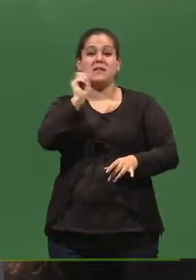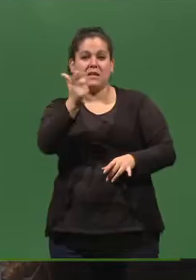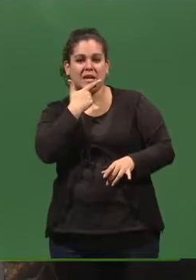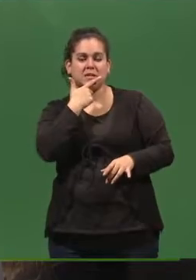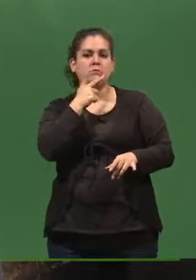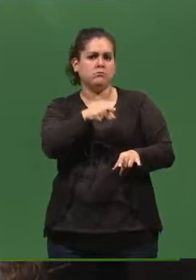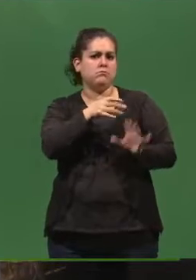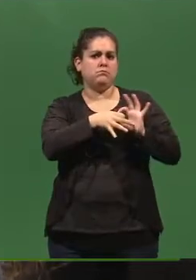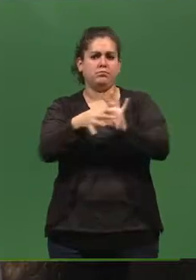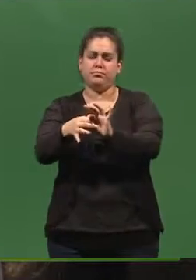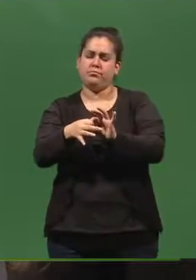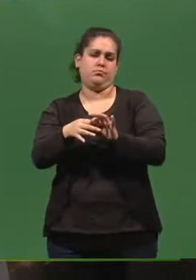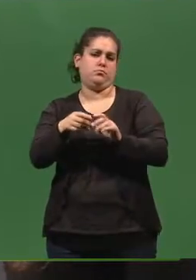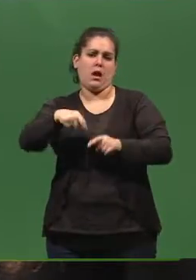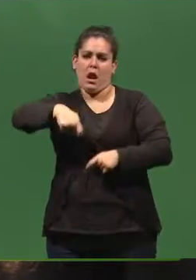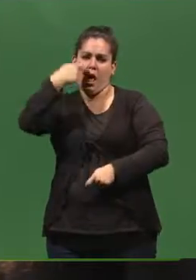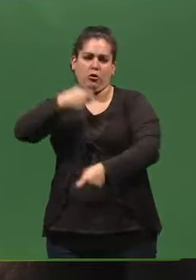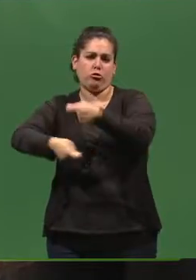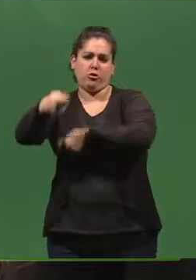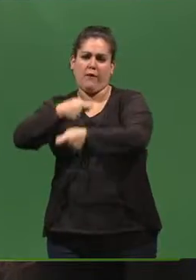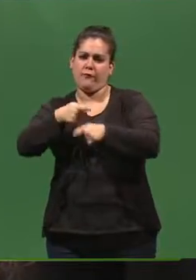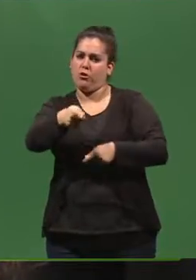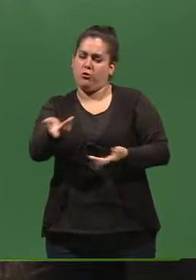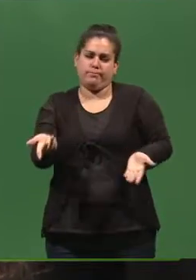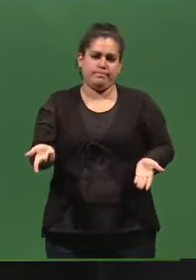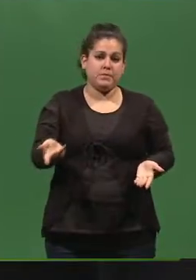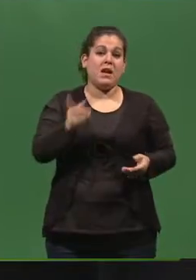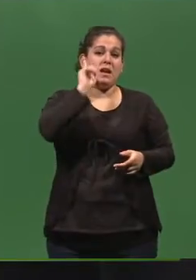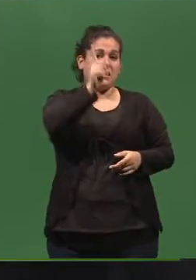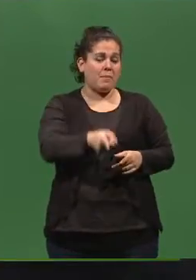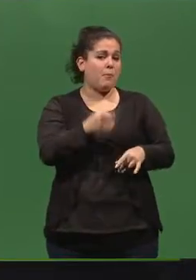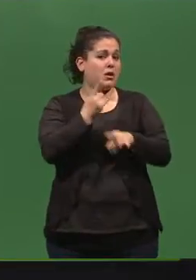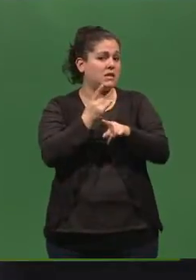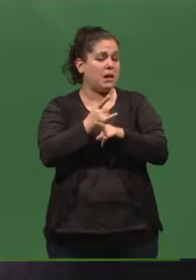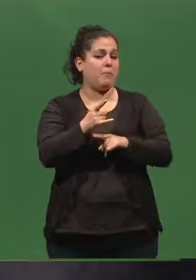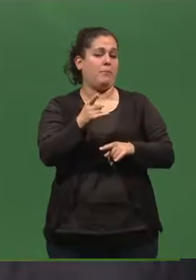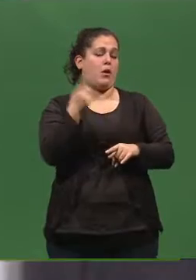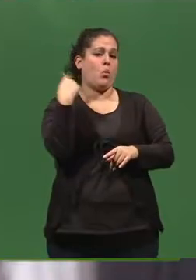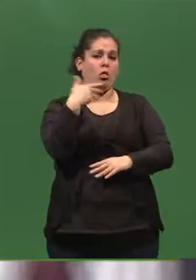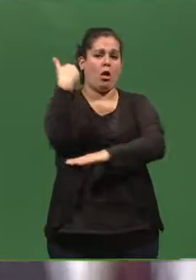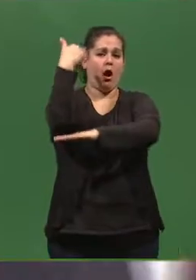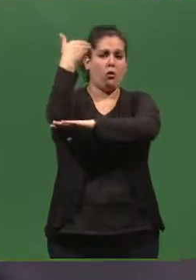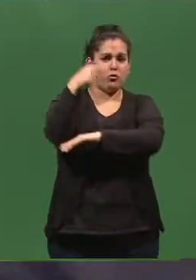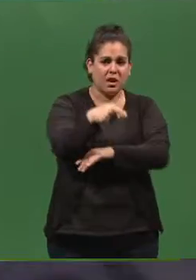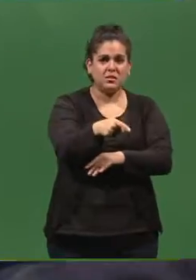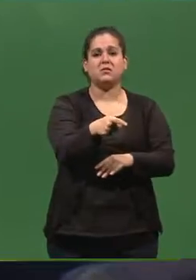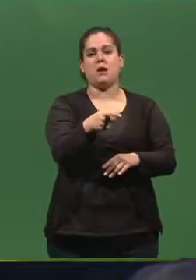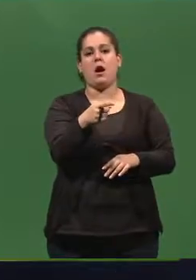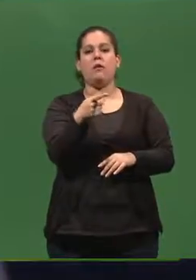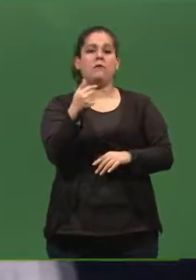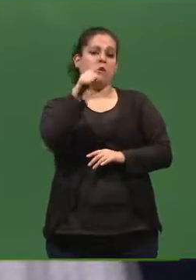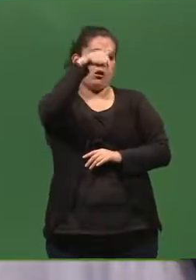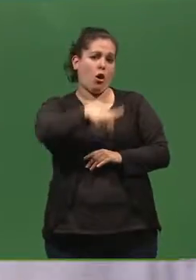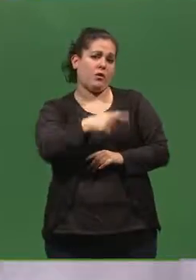toda esta cadena de vinculación con el narcotráfico. Y por otro lado, porque la mayoría de los datos que surgían de todas las audiencias públicas y de las